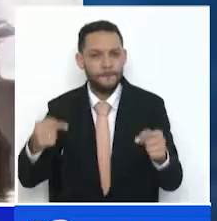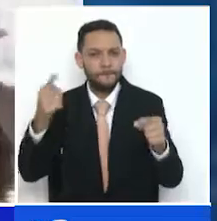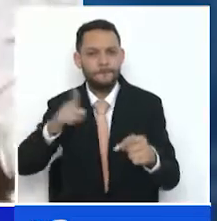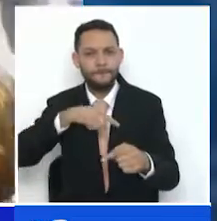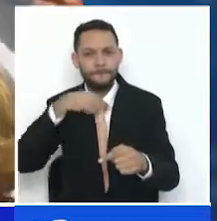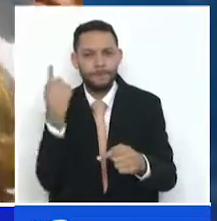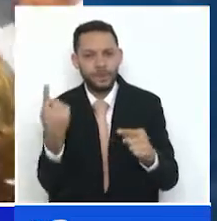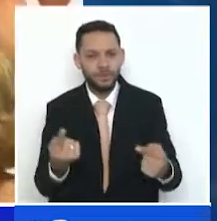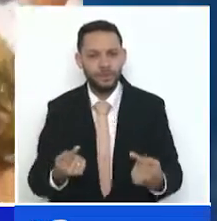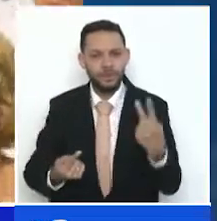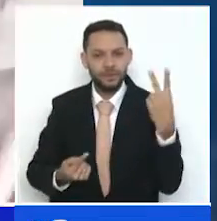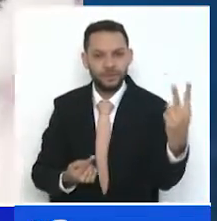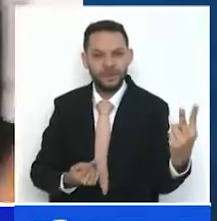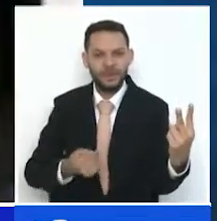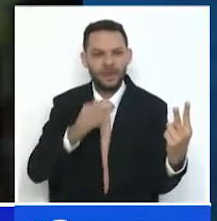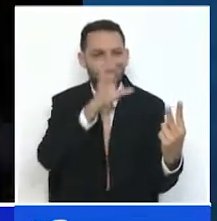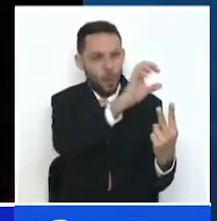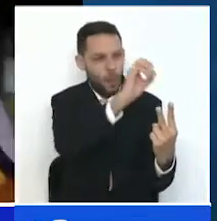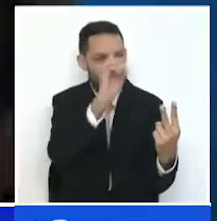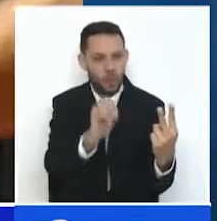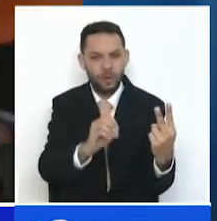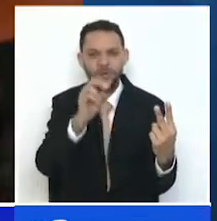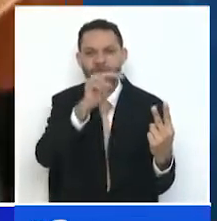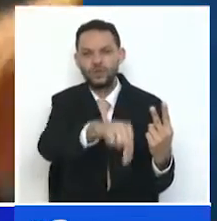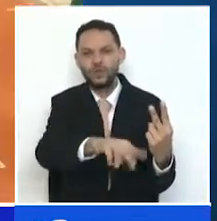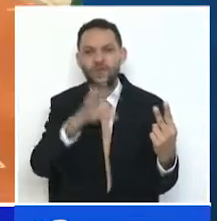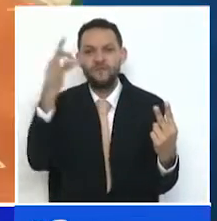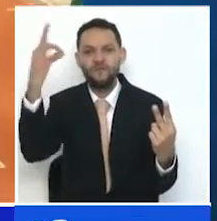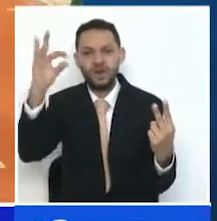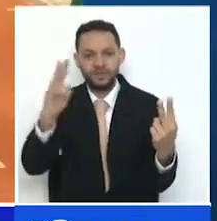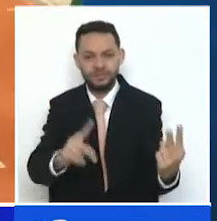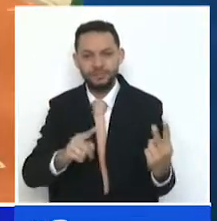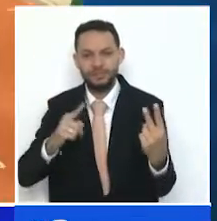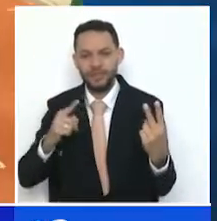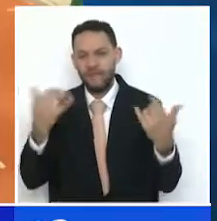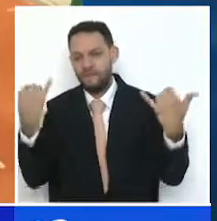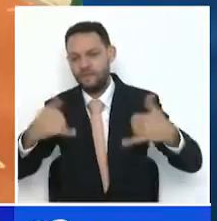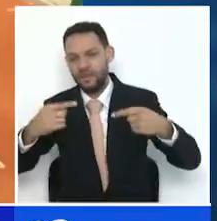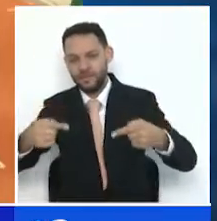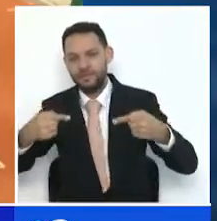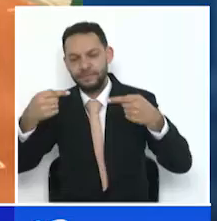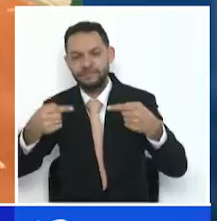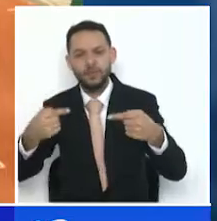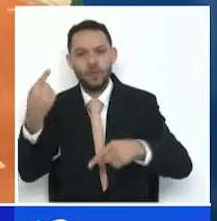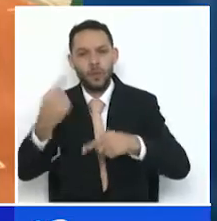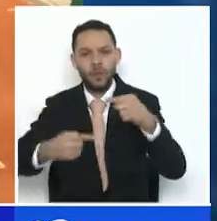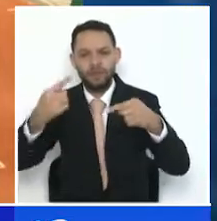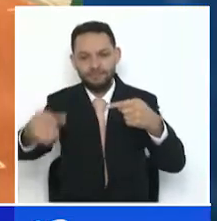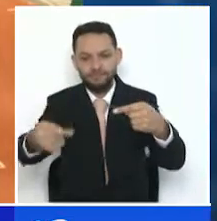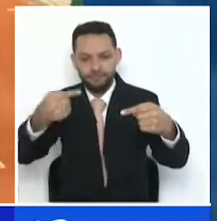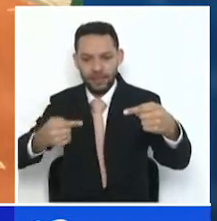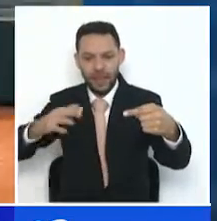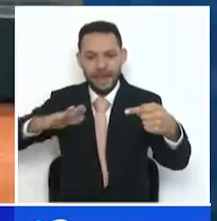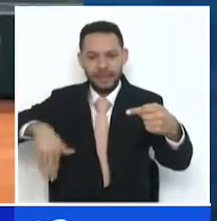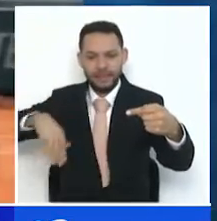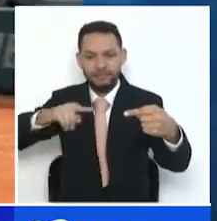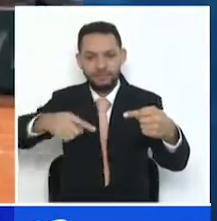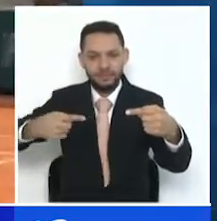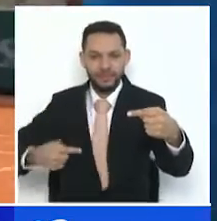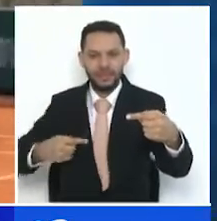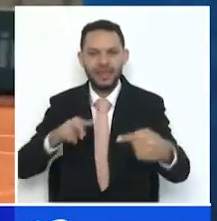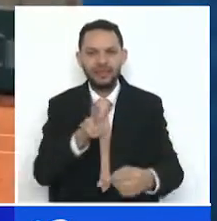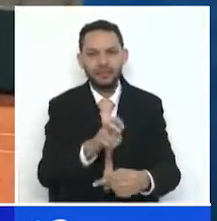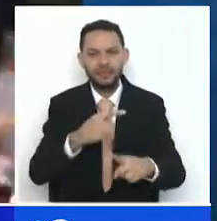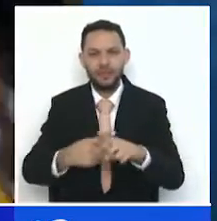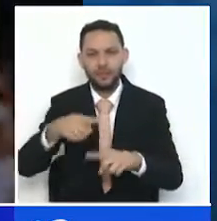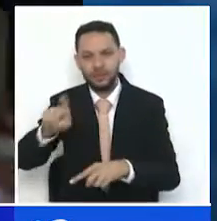por Pierre-Hugues Hébert y Nicolas Mahut y se despidieron en la semifinal del torneo de dobles de Roland Garros, con parciales de